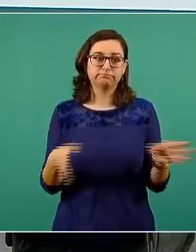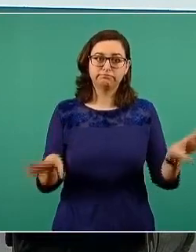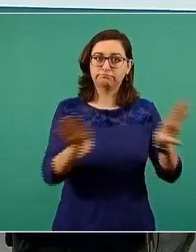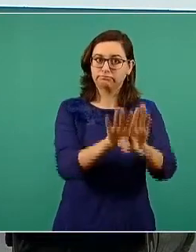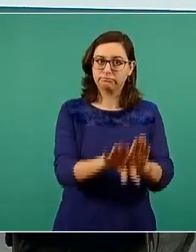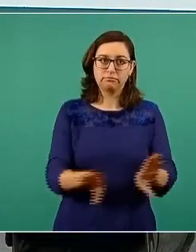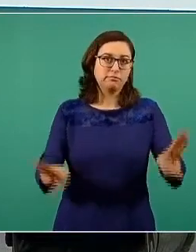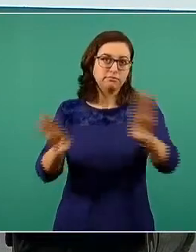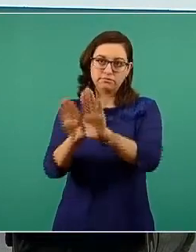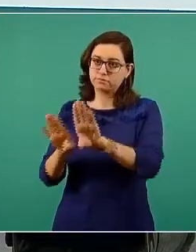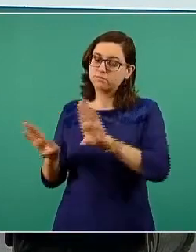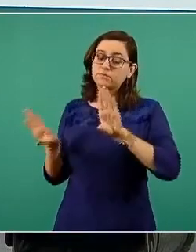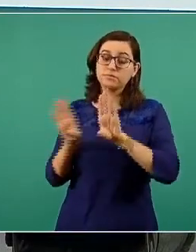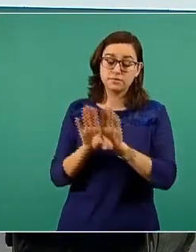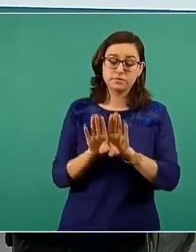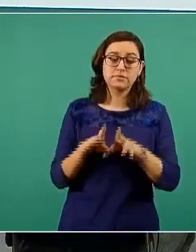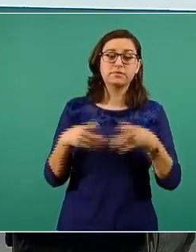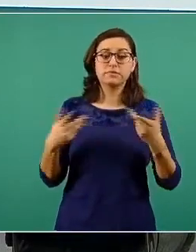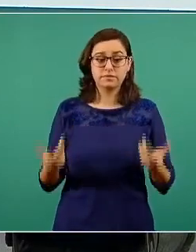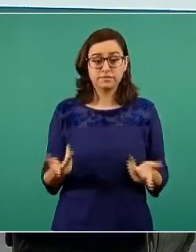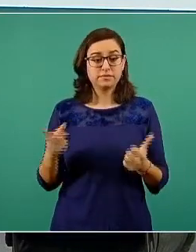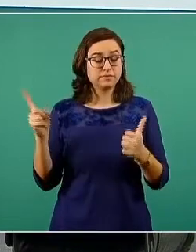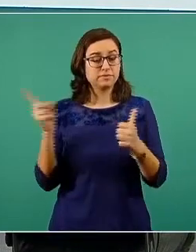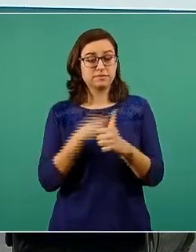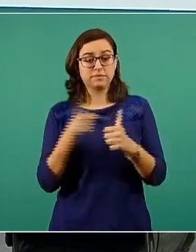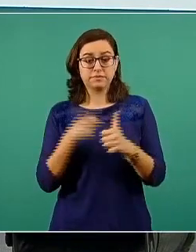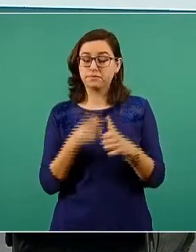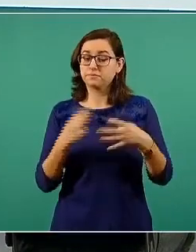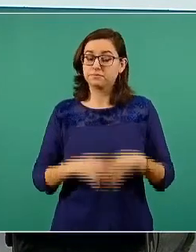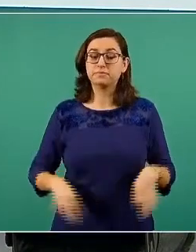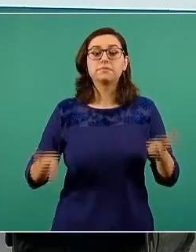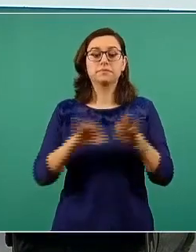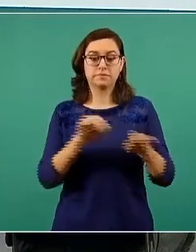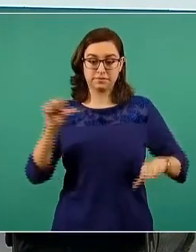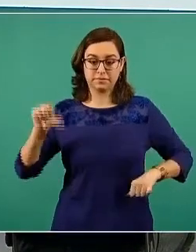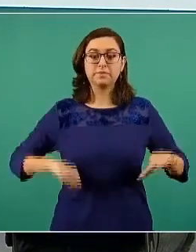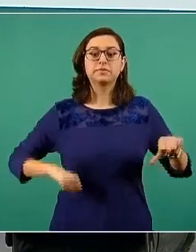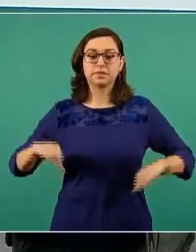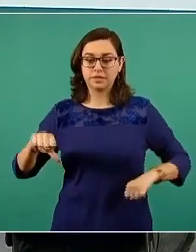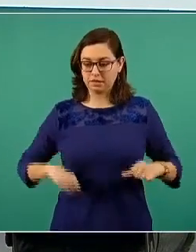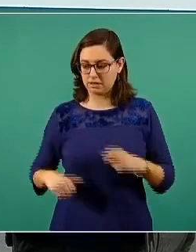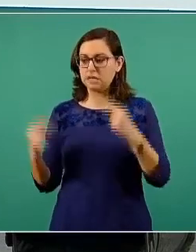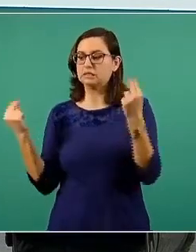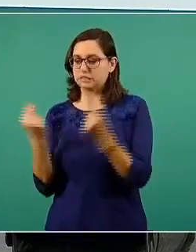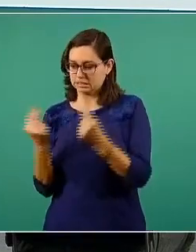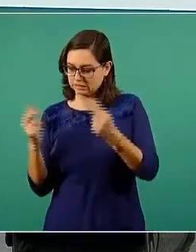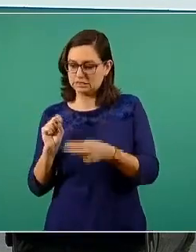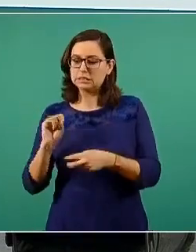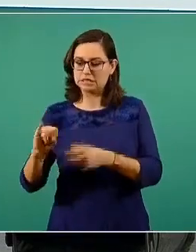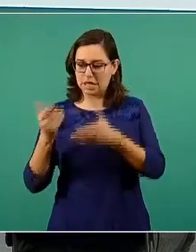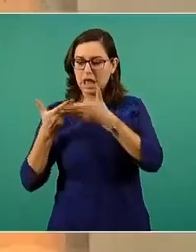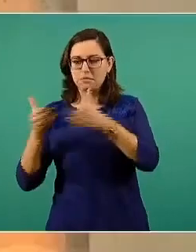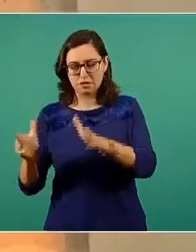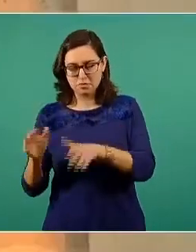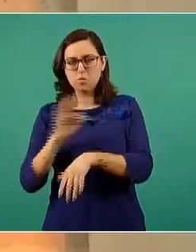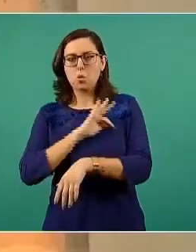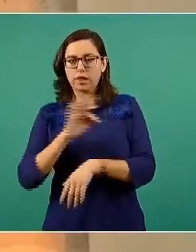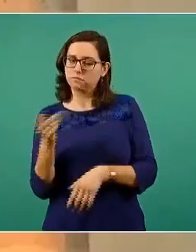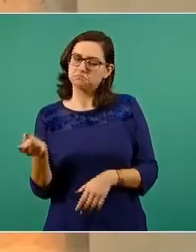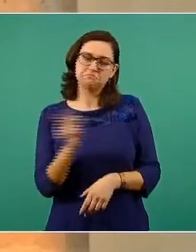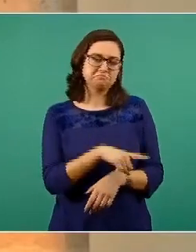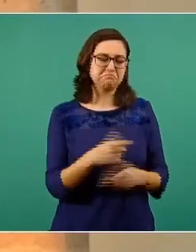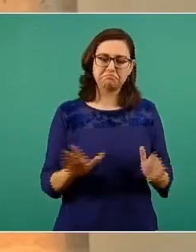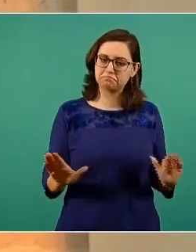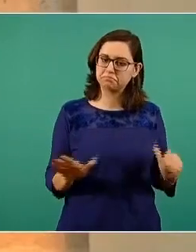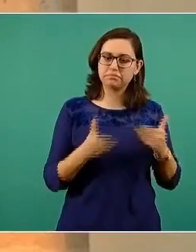su momento, obviamente, poder priorizar actividades que en su momento sí pueden continuar desarrollándose.